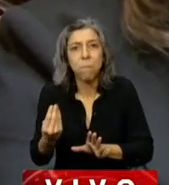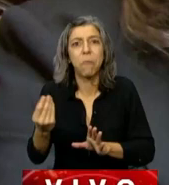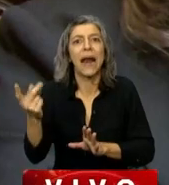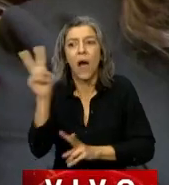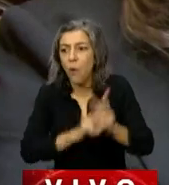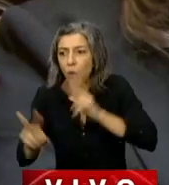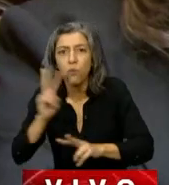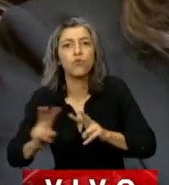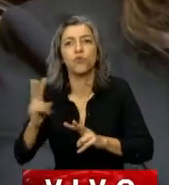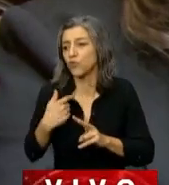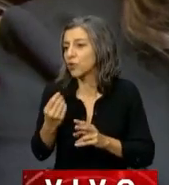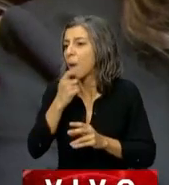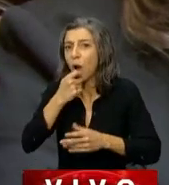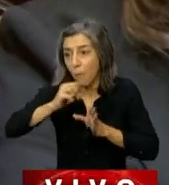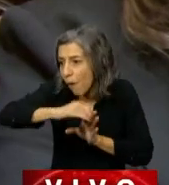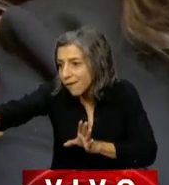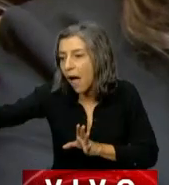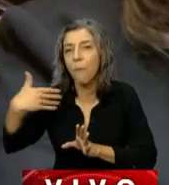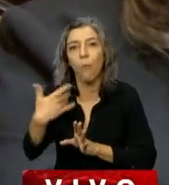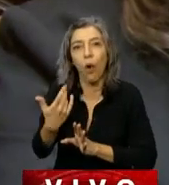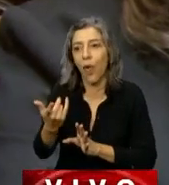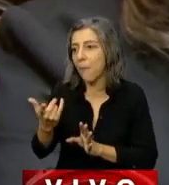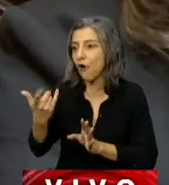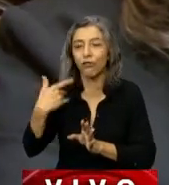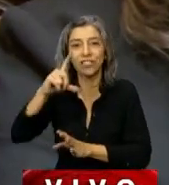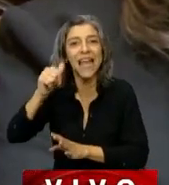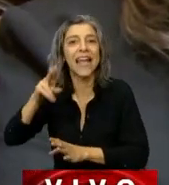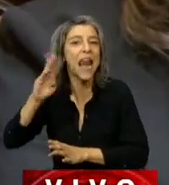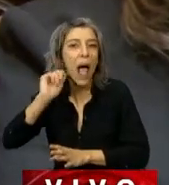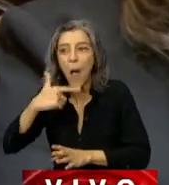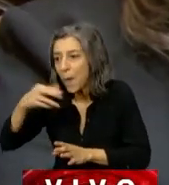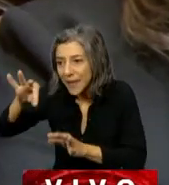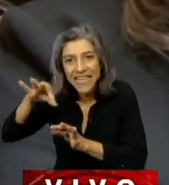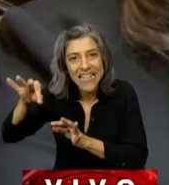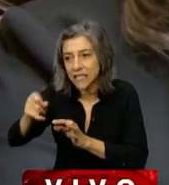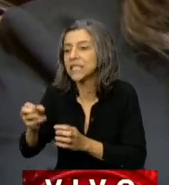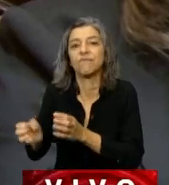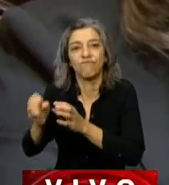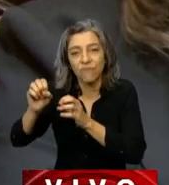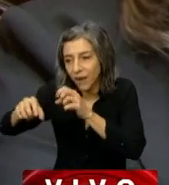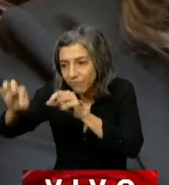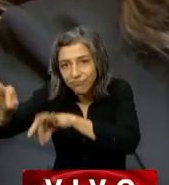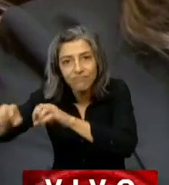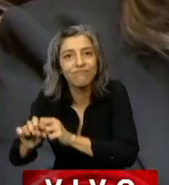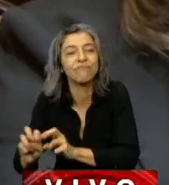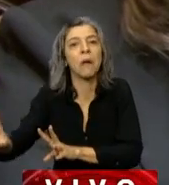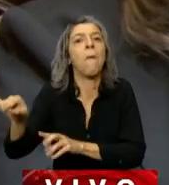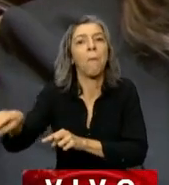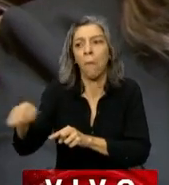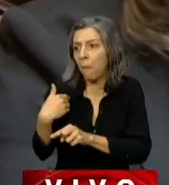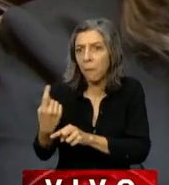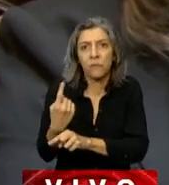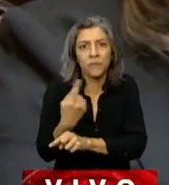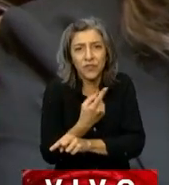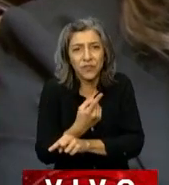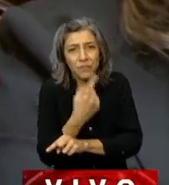del aceite de cannabis que hemos podido acompañar acá en una ley. Por eso me duele como jujeño que esa sea la única razón que encuentre